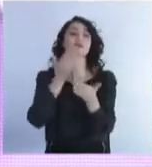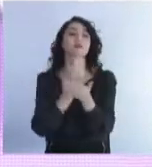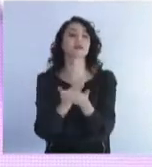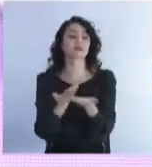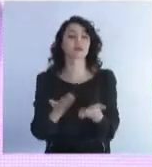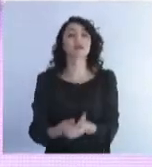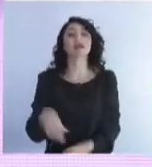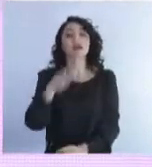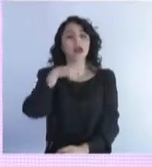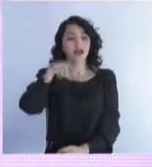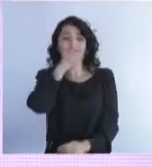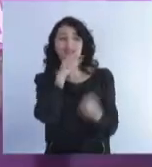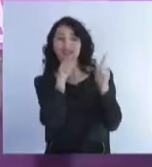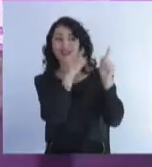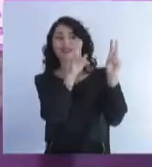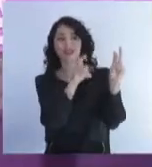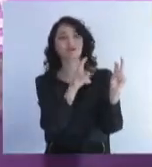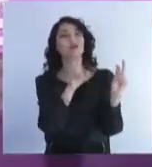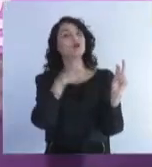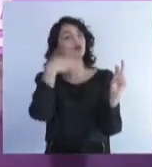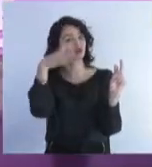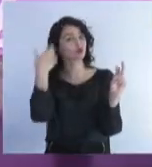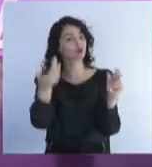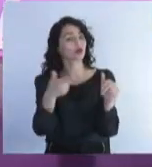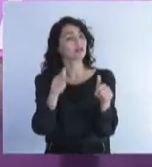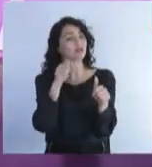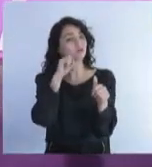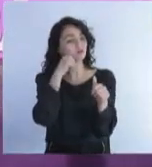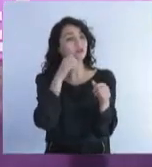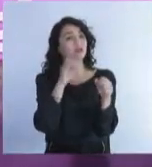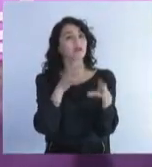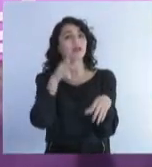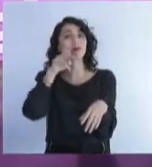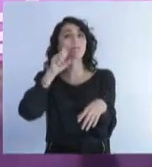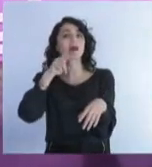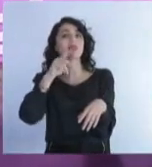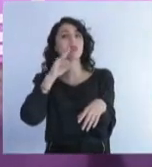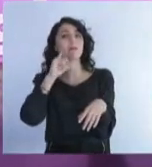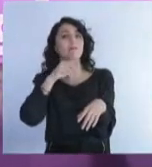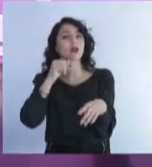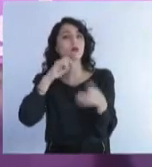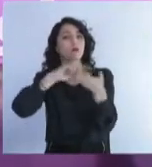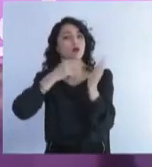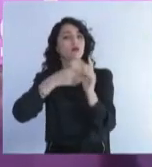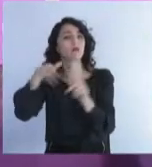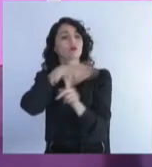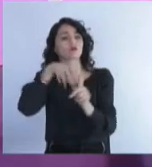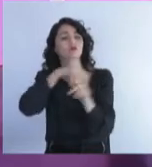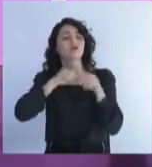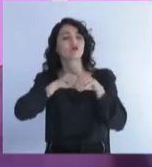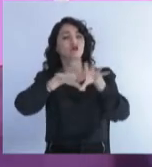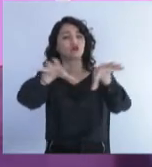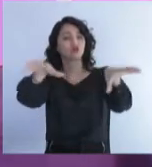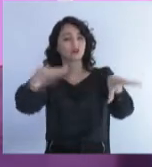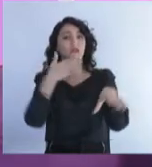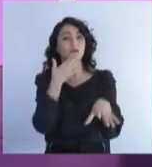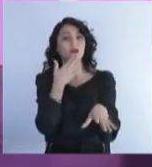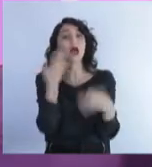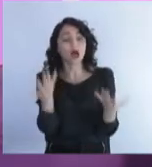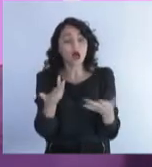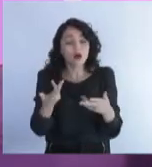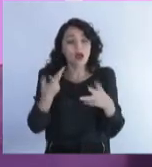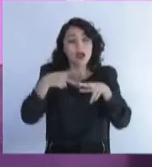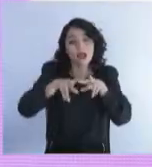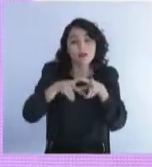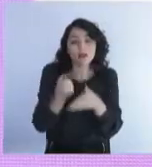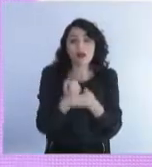que esa será la próxima pandemia. Queremos visibilizar el problema y también entregar herramientas para enfrentar este momento